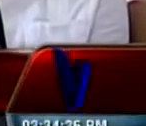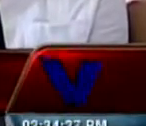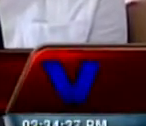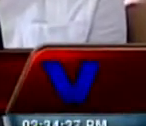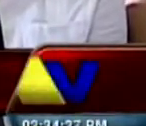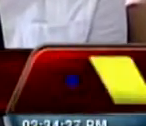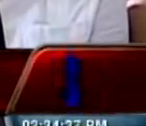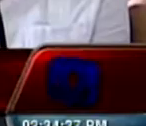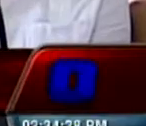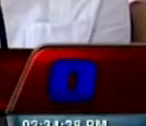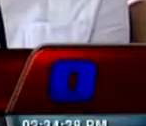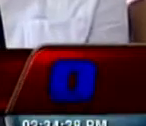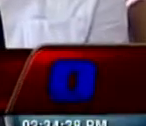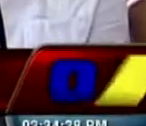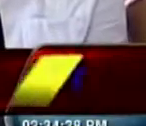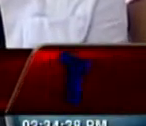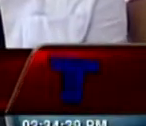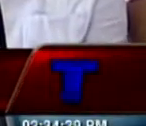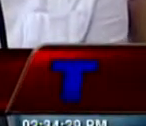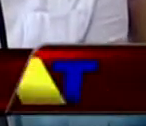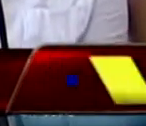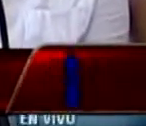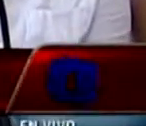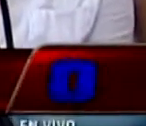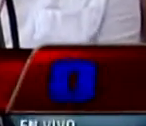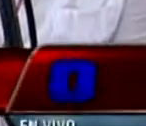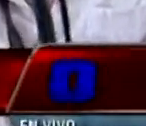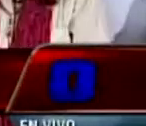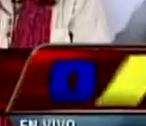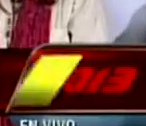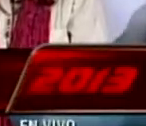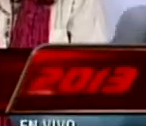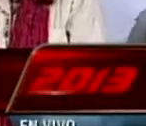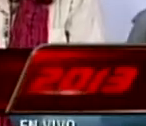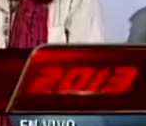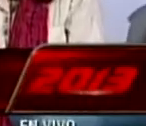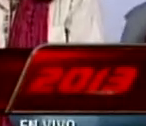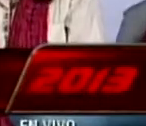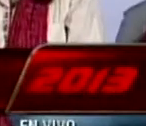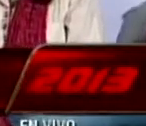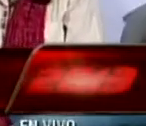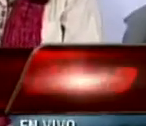Capriles? Gracias. Bueno, te contesto la última.